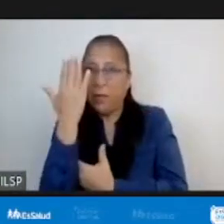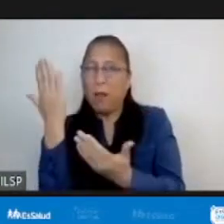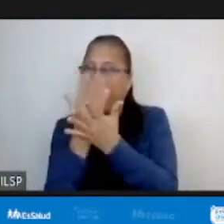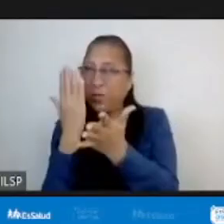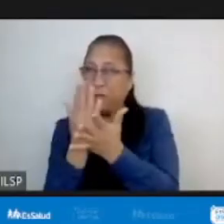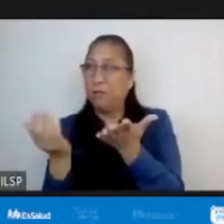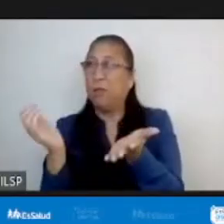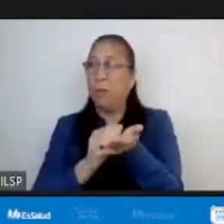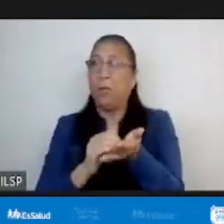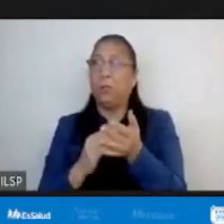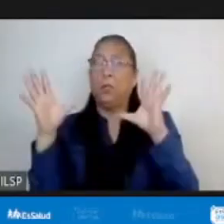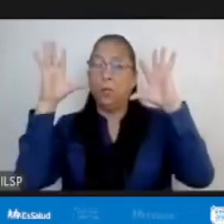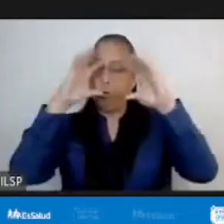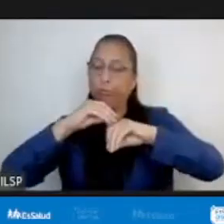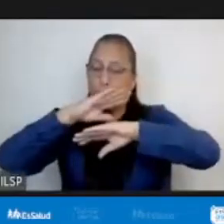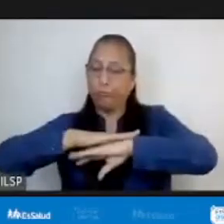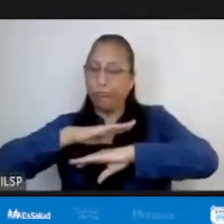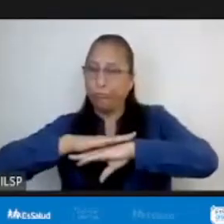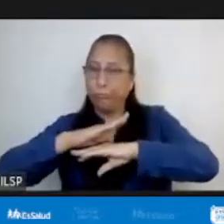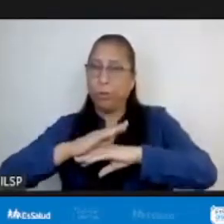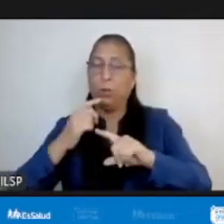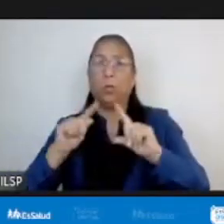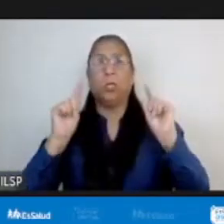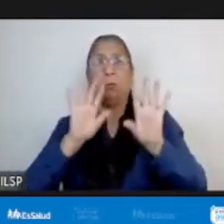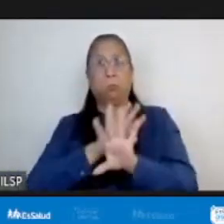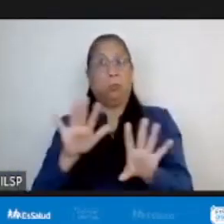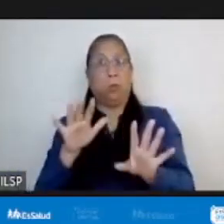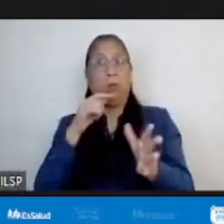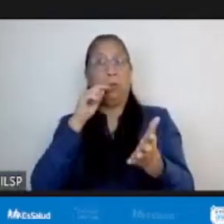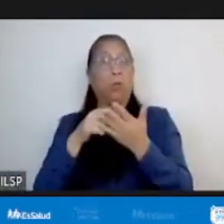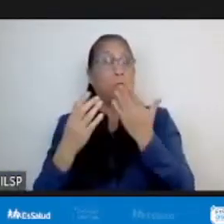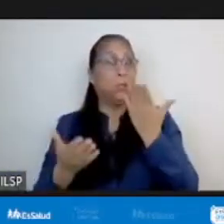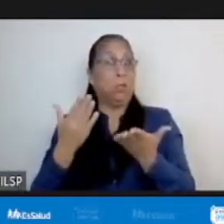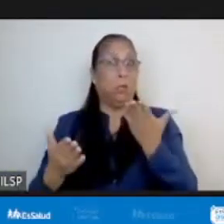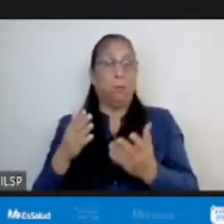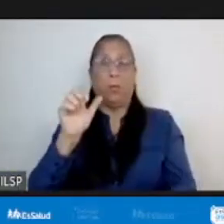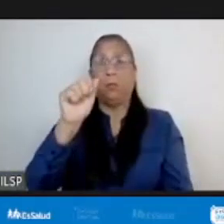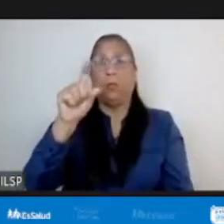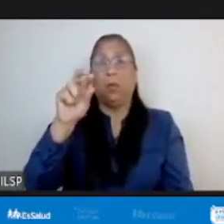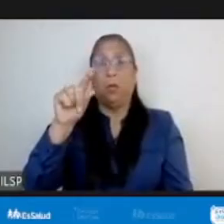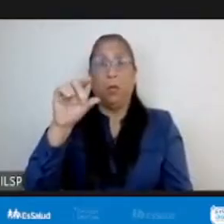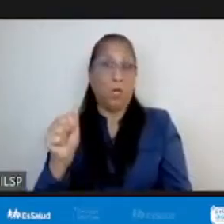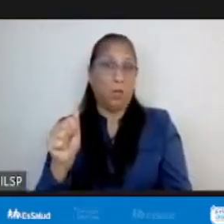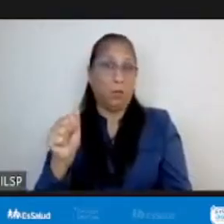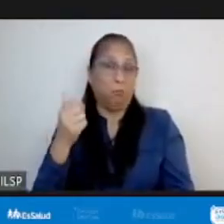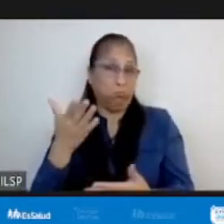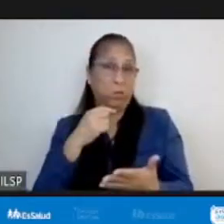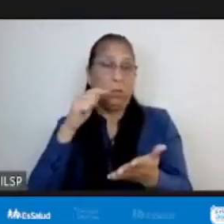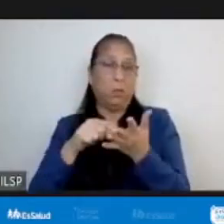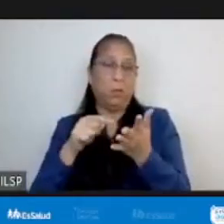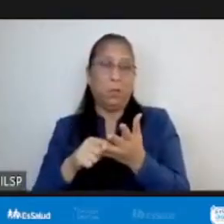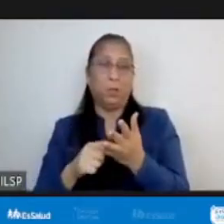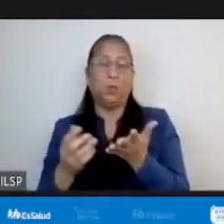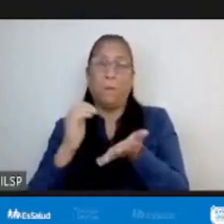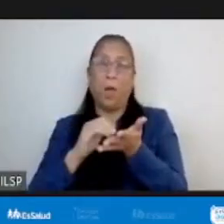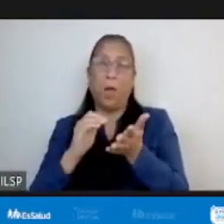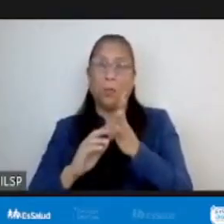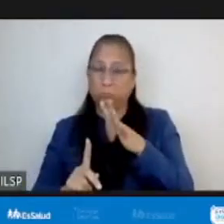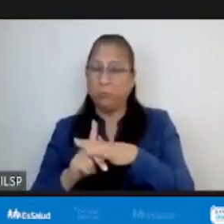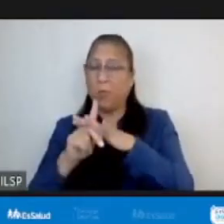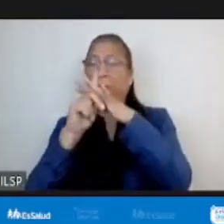ya calma y no hay, y ya para. Y puede ser que sufra un poco de alergias y puede ser que eso se prende un poco más en épocas de